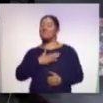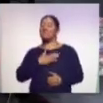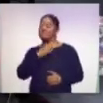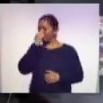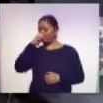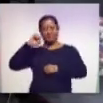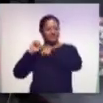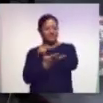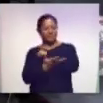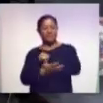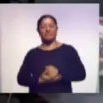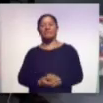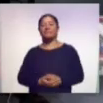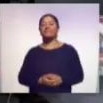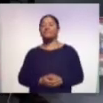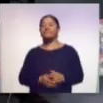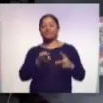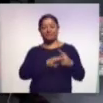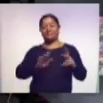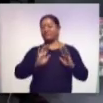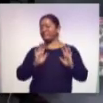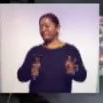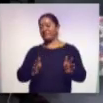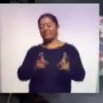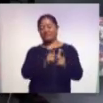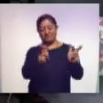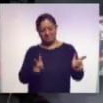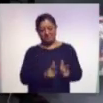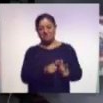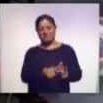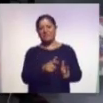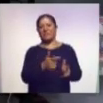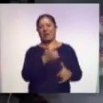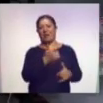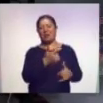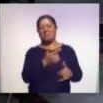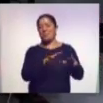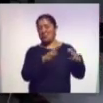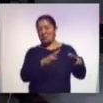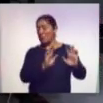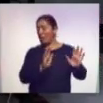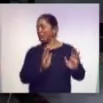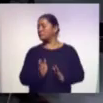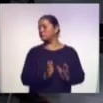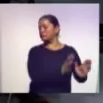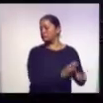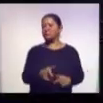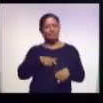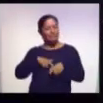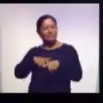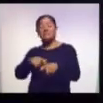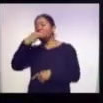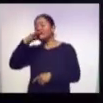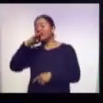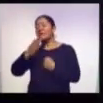ya terminó lo que es el arrancón grupero. Entonces, nosotros también hemos decidido, bueno, pues continuar con esta fiesta y lo vamos a hacer el